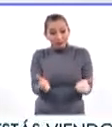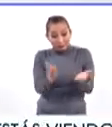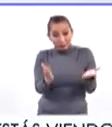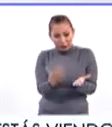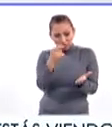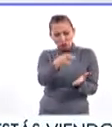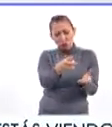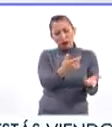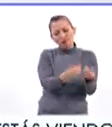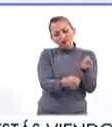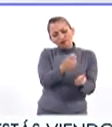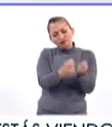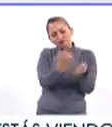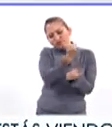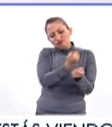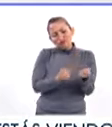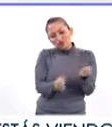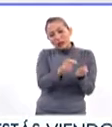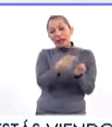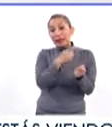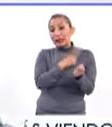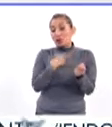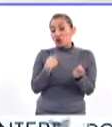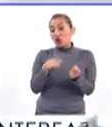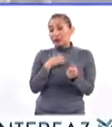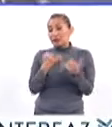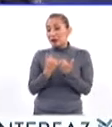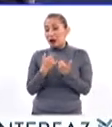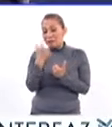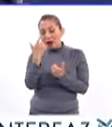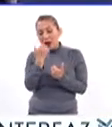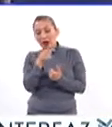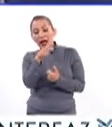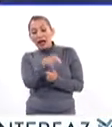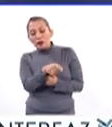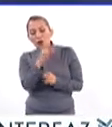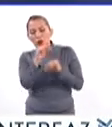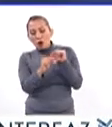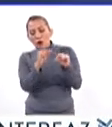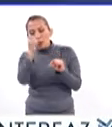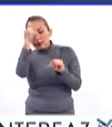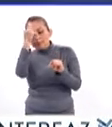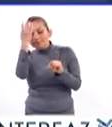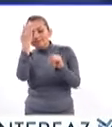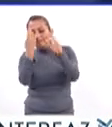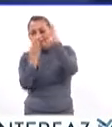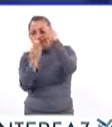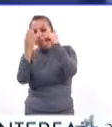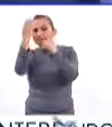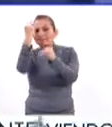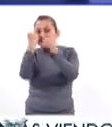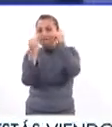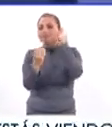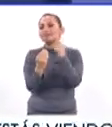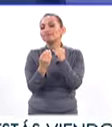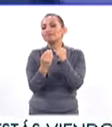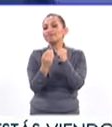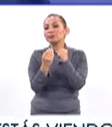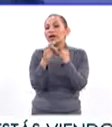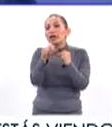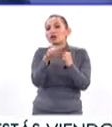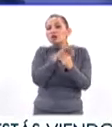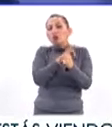de estrategias, debemos de ser muy hábiles para que ellos vayan construyendo sus propios conceptos, sí, que